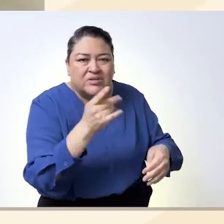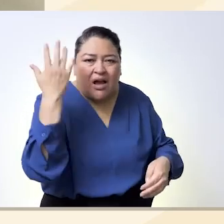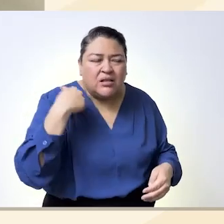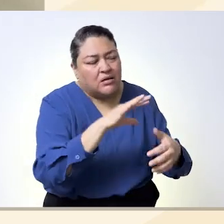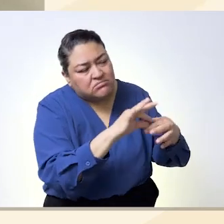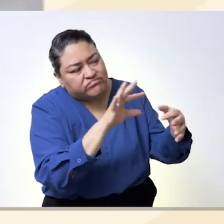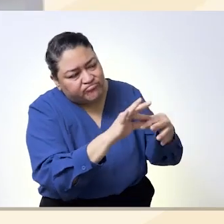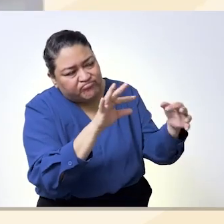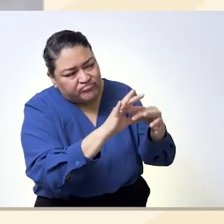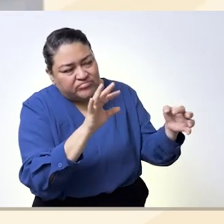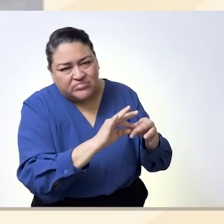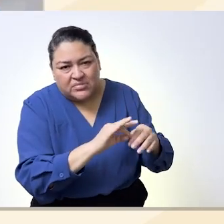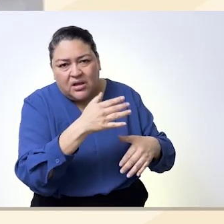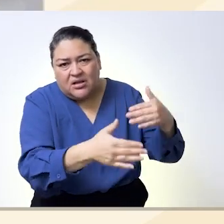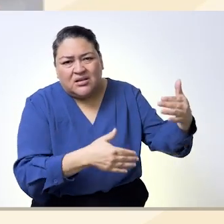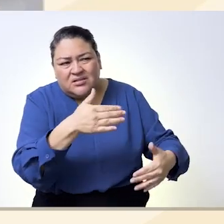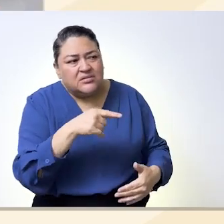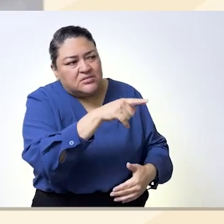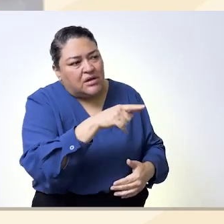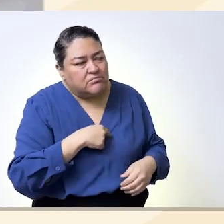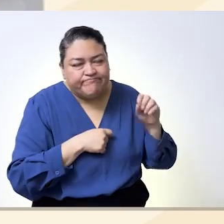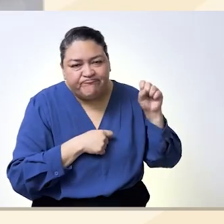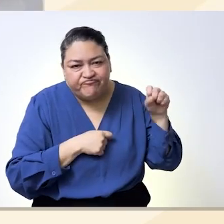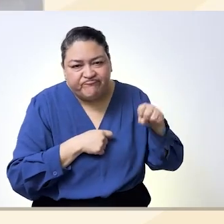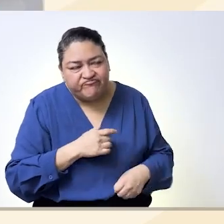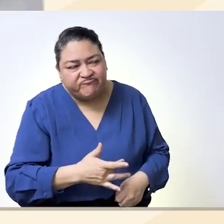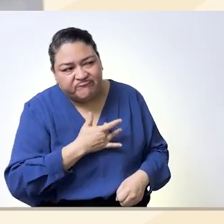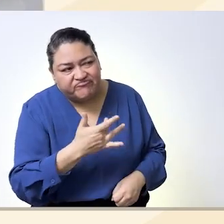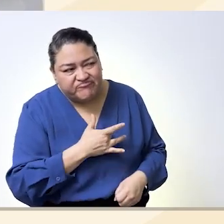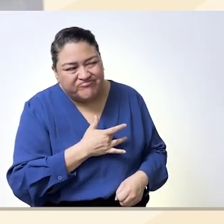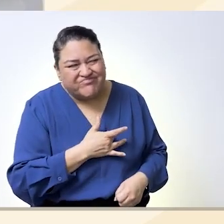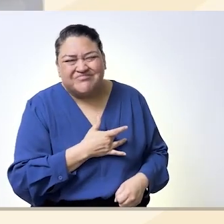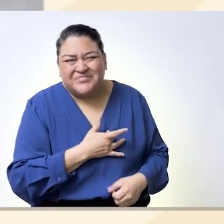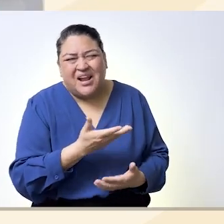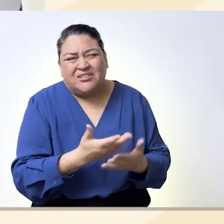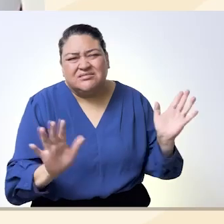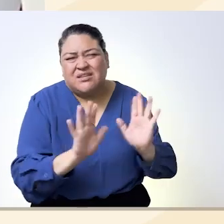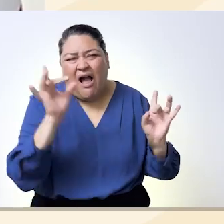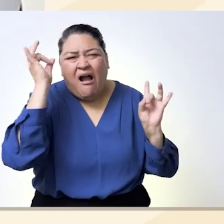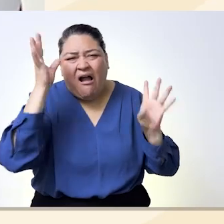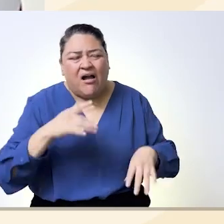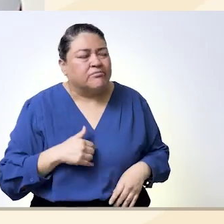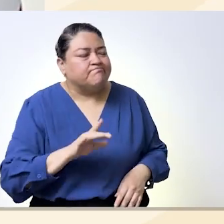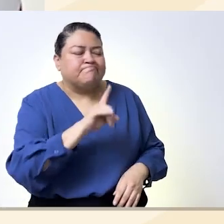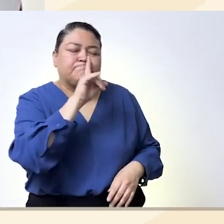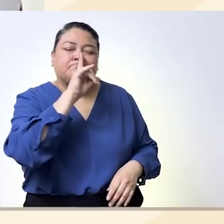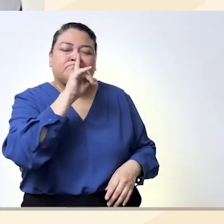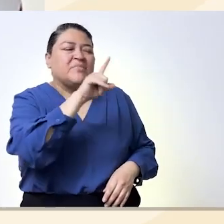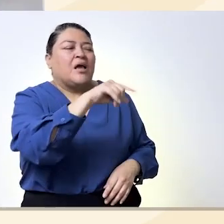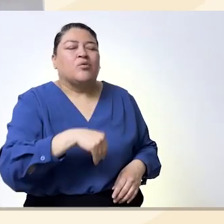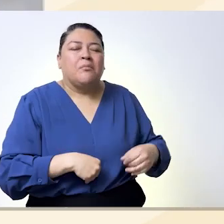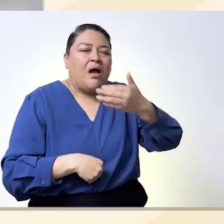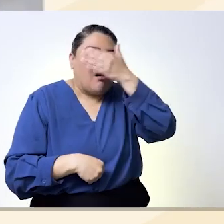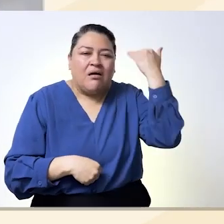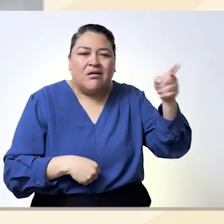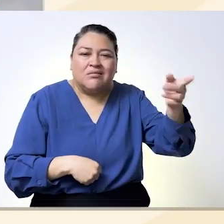la consulta de forma como la llevaba, ¿no? Pero ahora he decidido que eso no es culpa de los médicos, sino es una